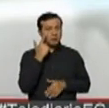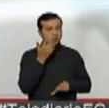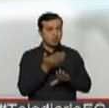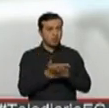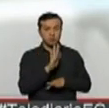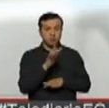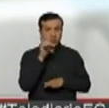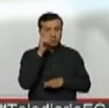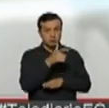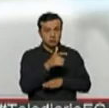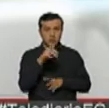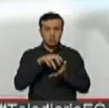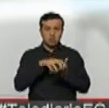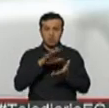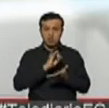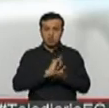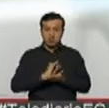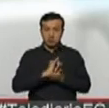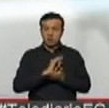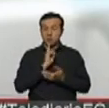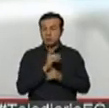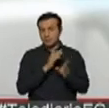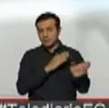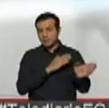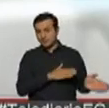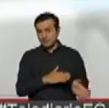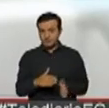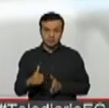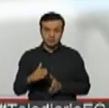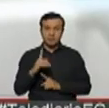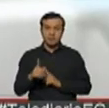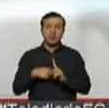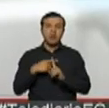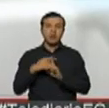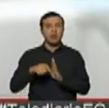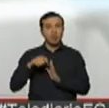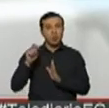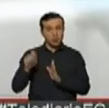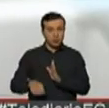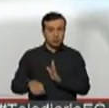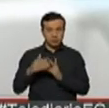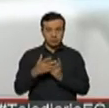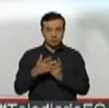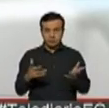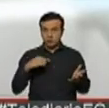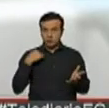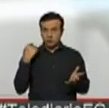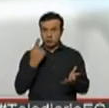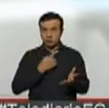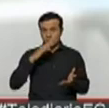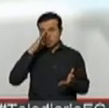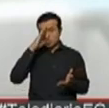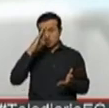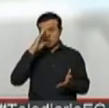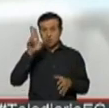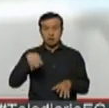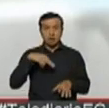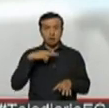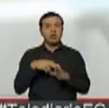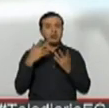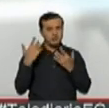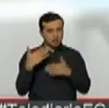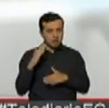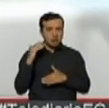de sus fiscales en la provincia de Imbabura, lleva a cabo en conjunto con los jueces de garantías penales. Nosotros como Policía Nacional hemos generado